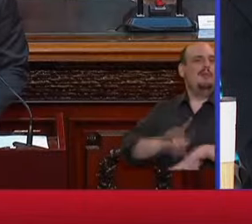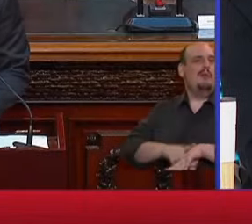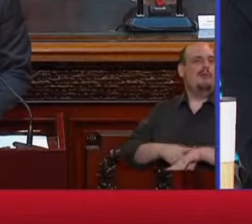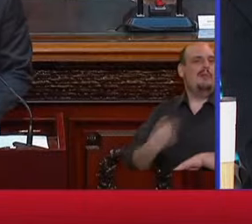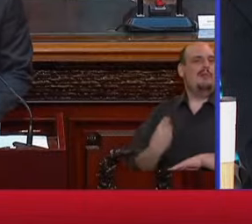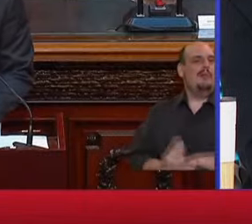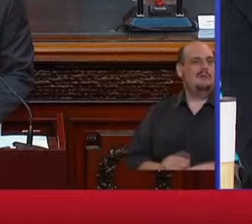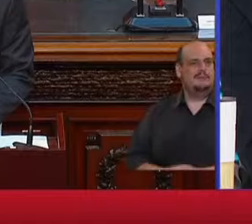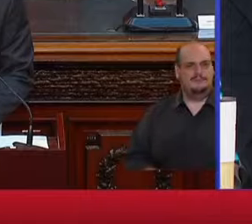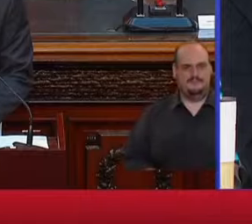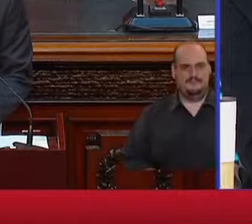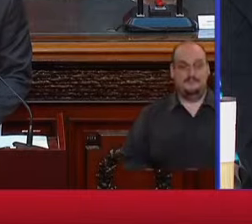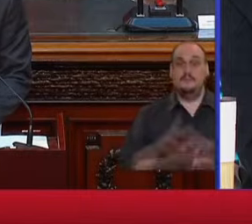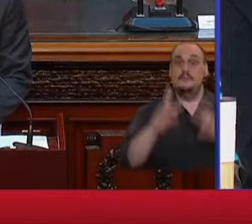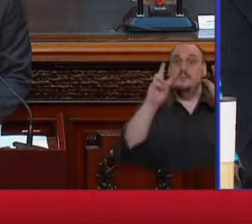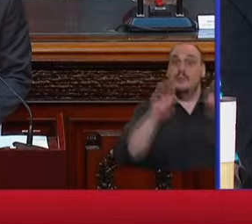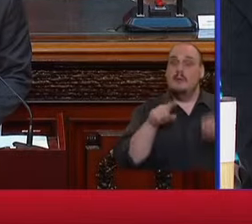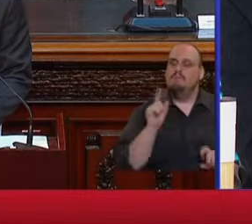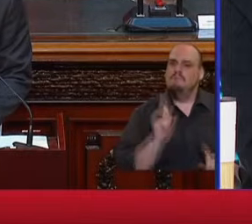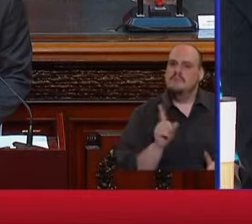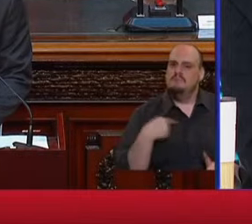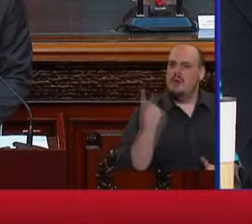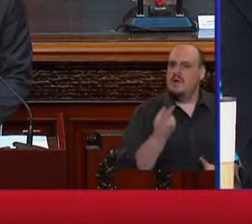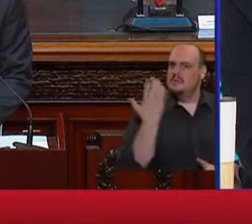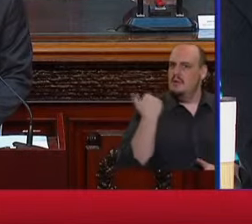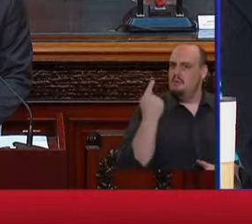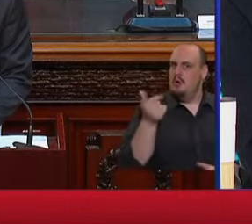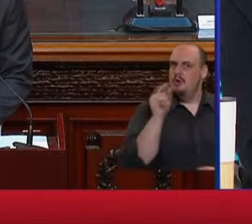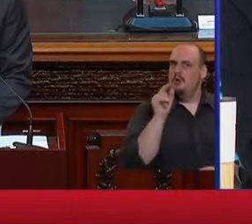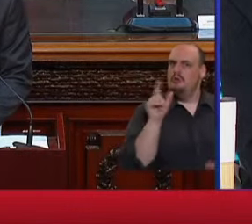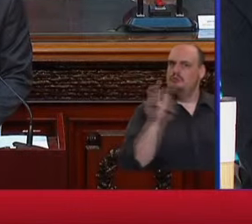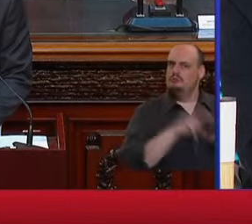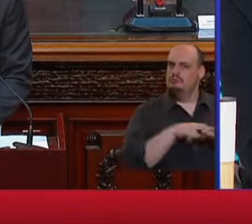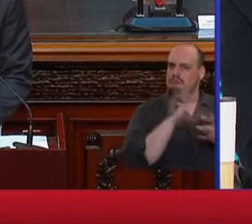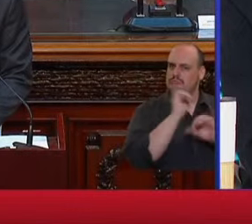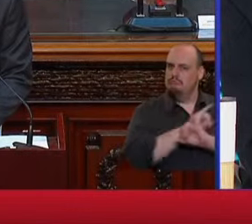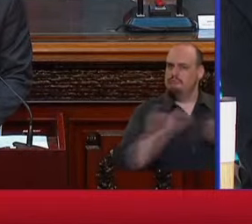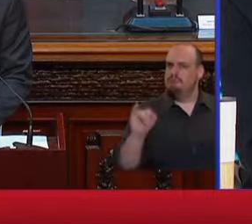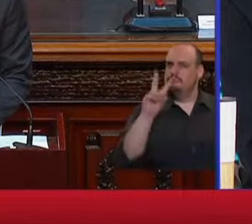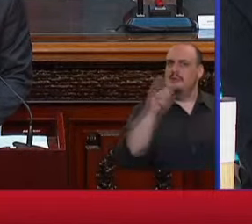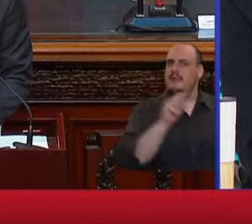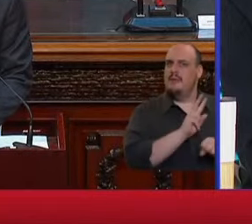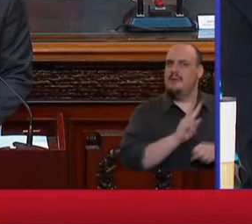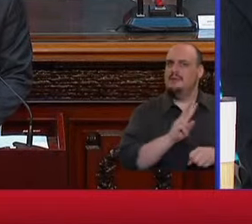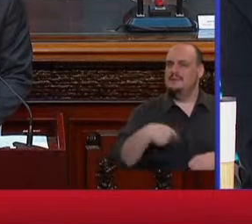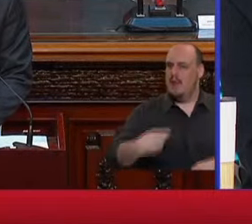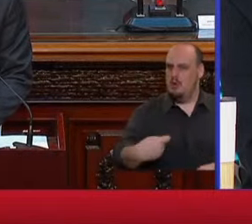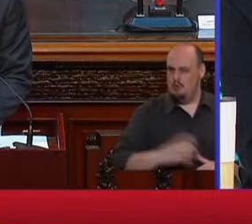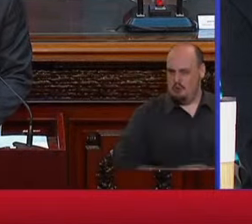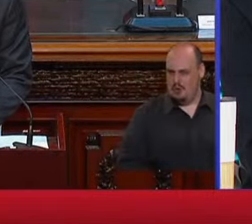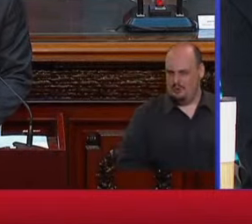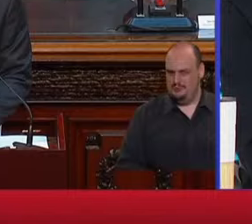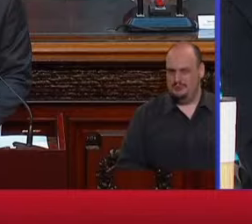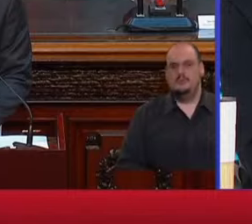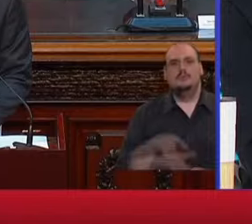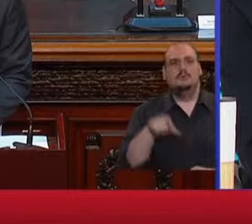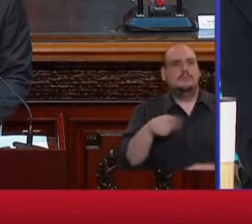por DNU, no pueden funcionar con... La democracia funciona con leyes. Entonces, ahí tenemos una gran responsabilidad de